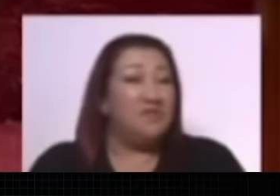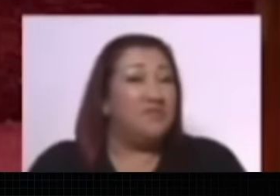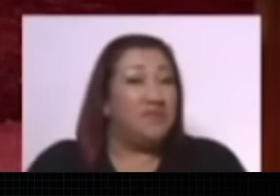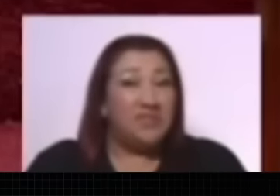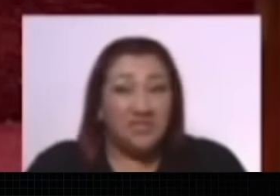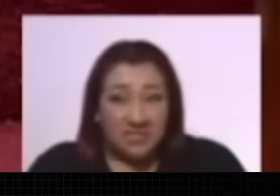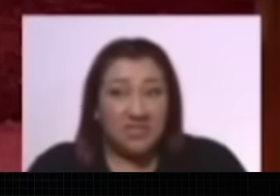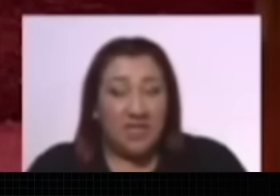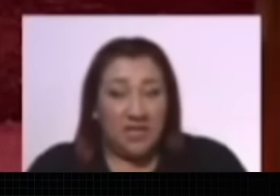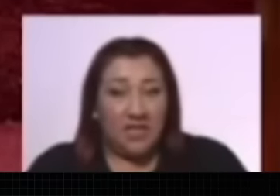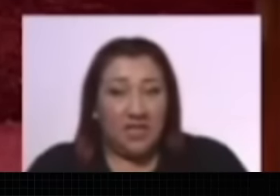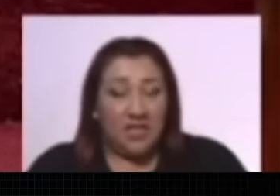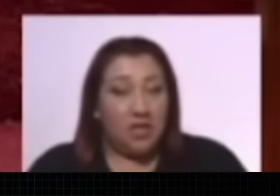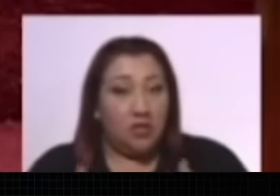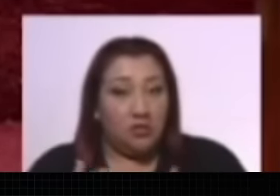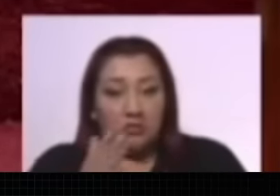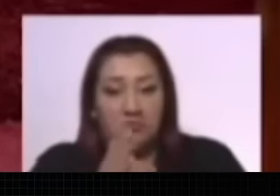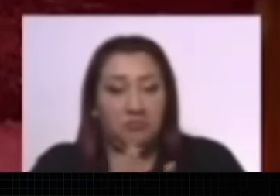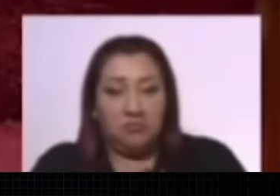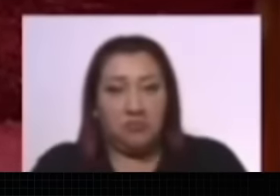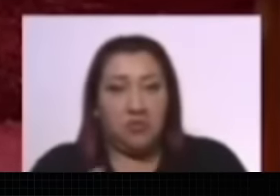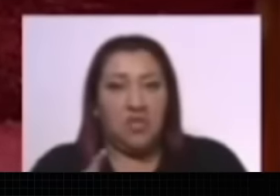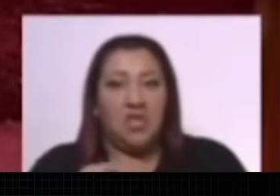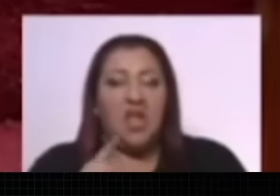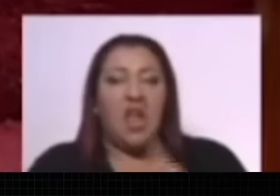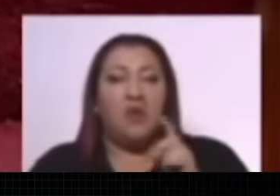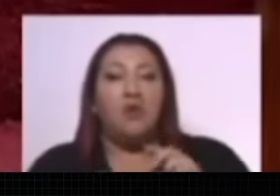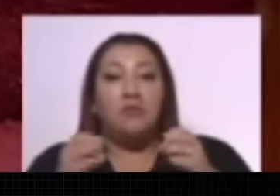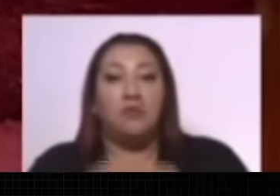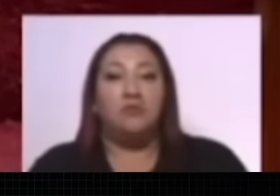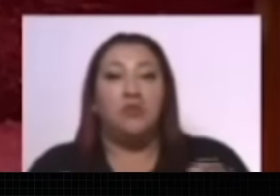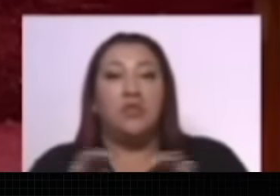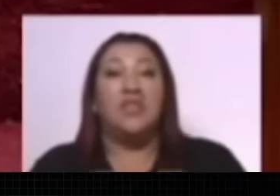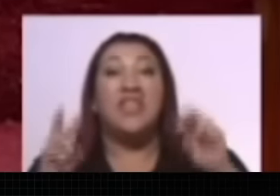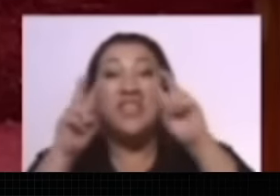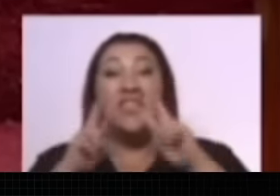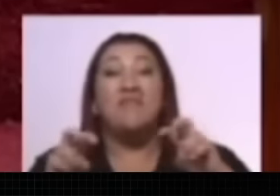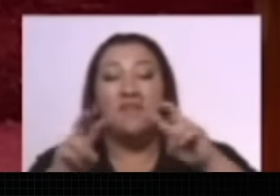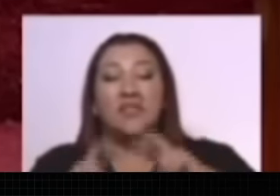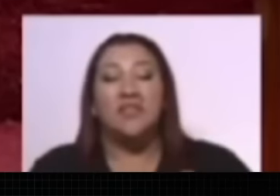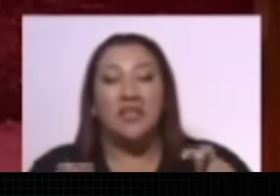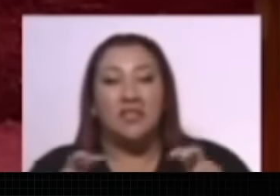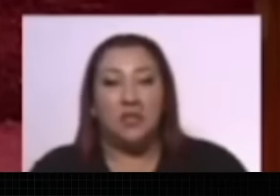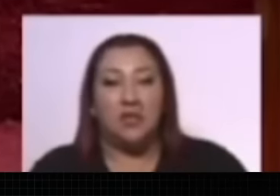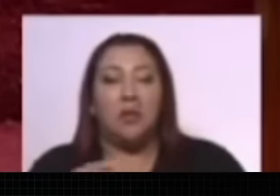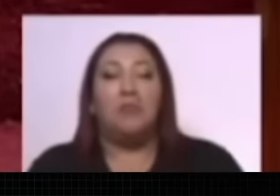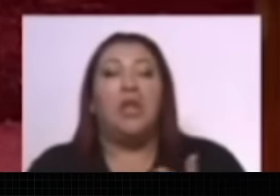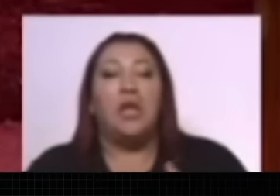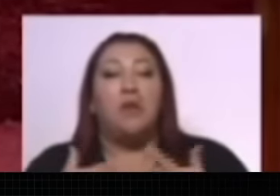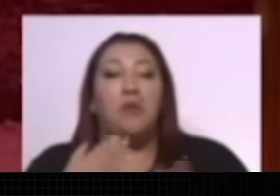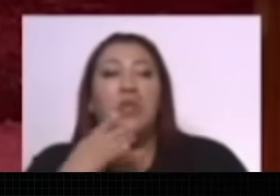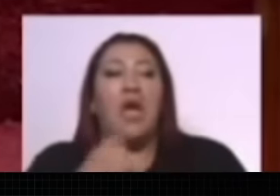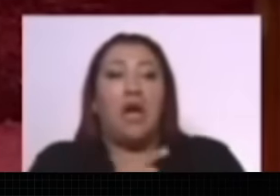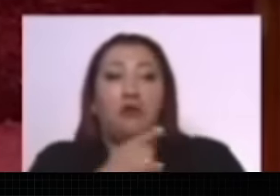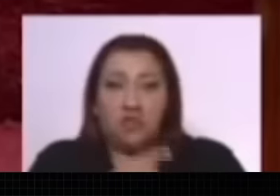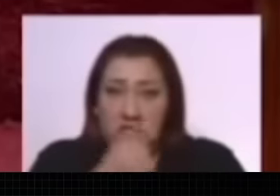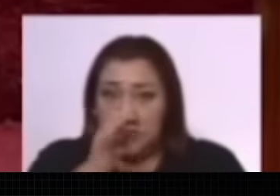y excluyente las investigaciones con fines de